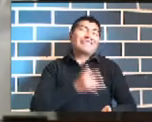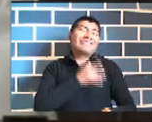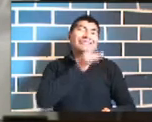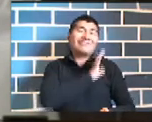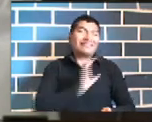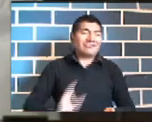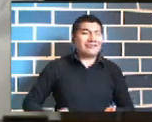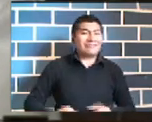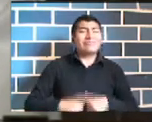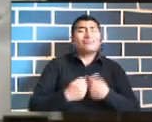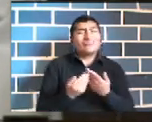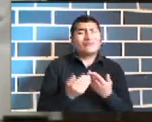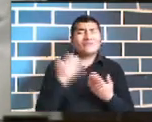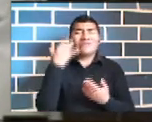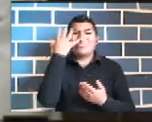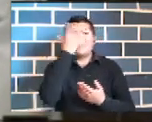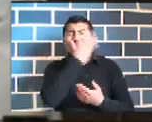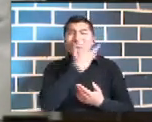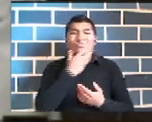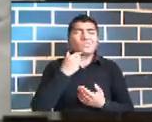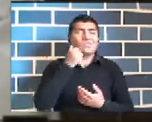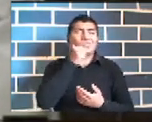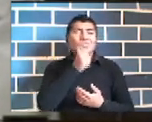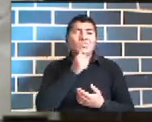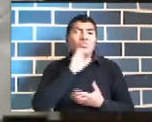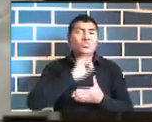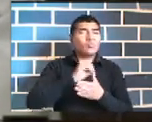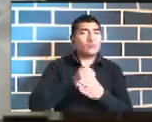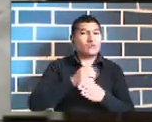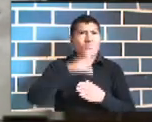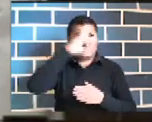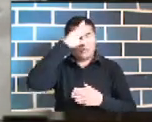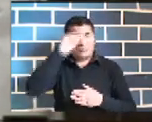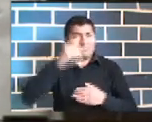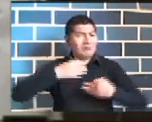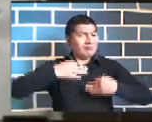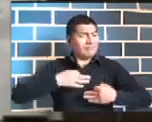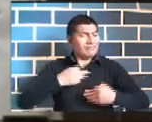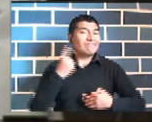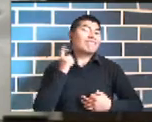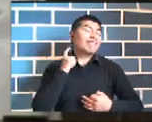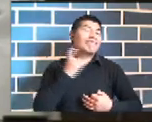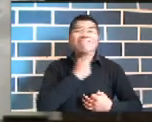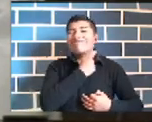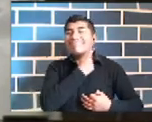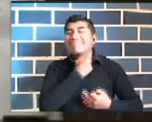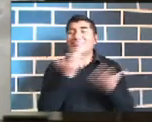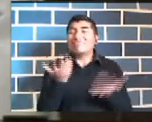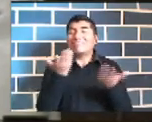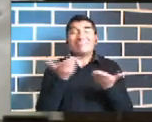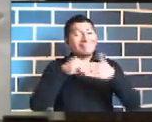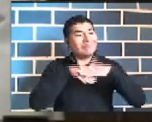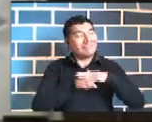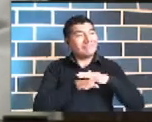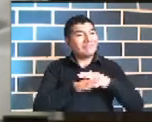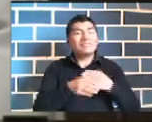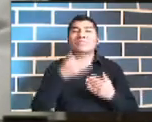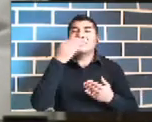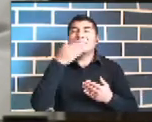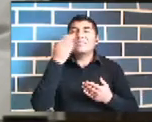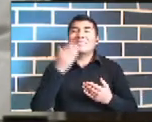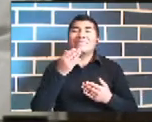Así como una hermosa mujer o un caballero andan bien perfumados y donde entran, dejan ese